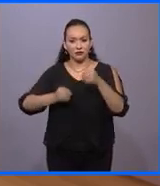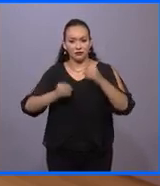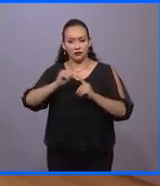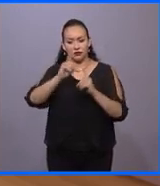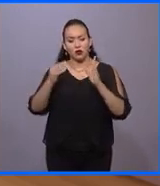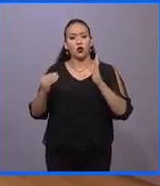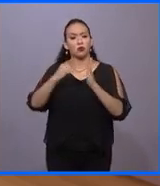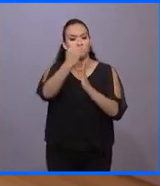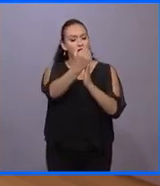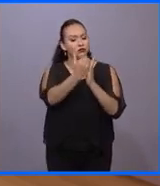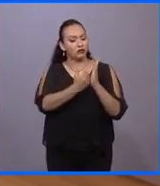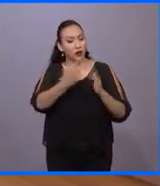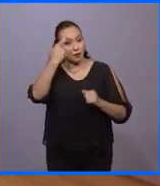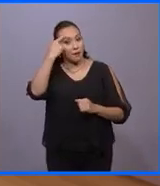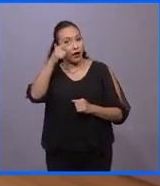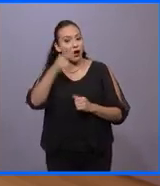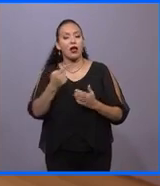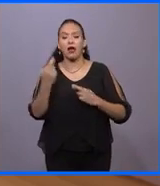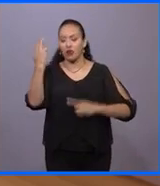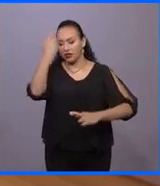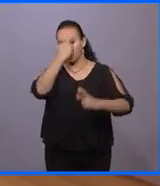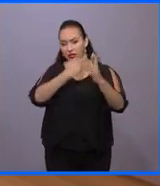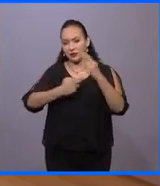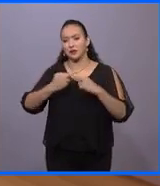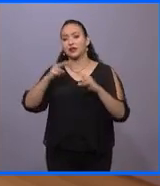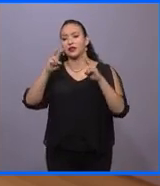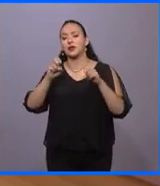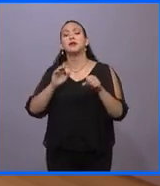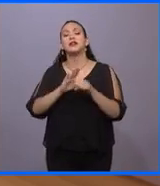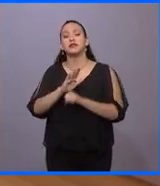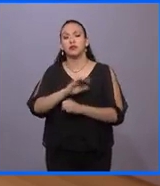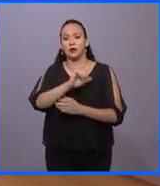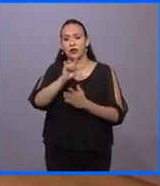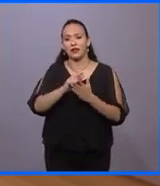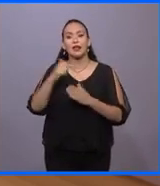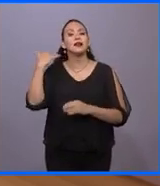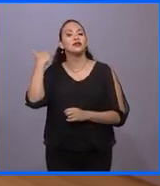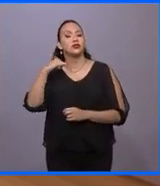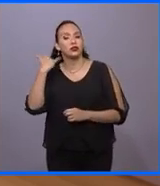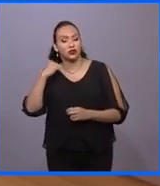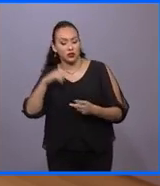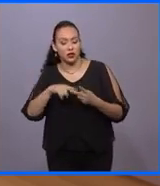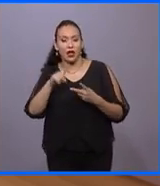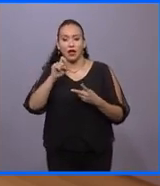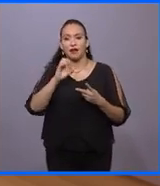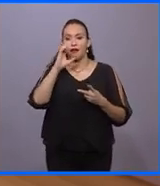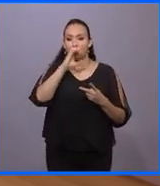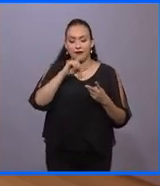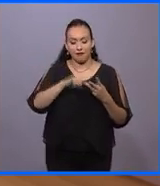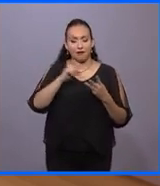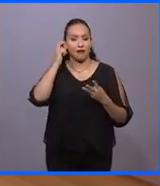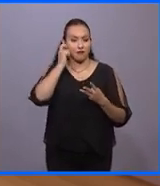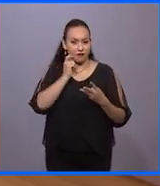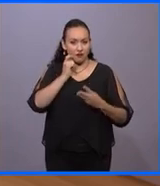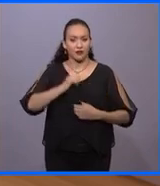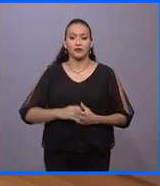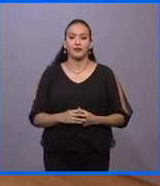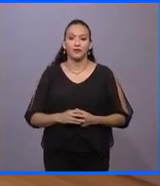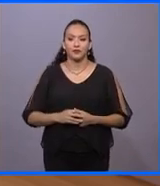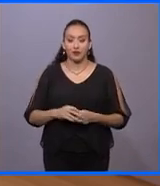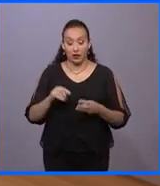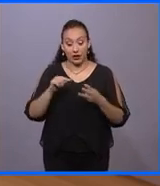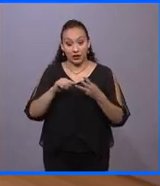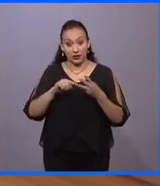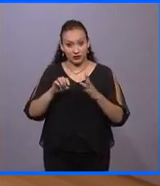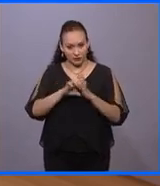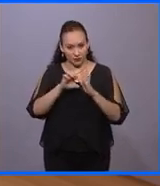estableció diversos criterios y resolvió asuntos relacionados con los marcos normativos de Yucatán, Aguascalientes y Guerrero. En este último